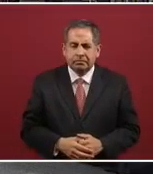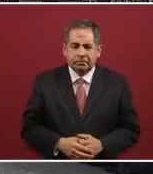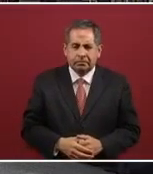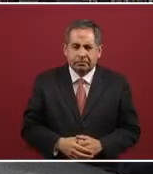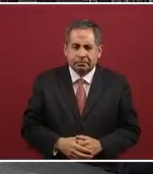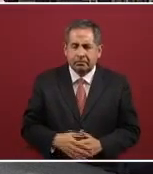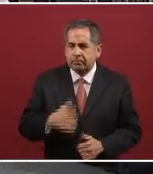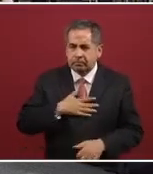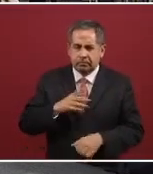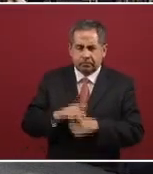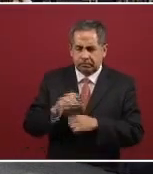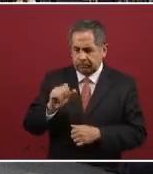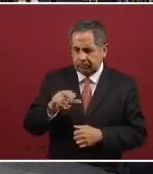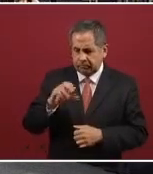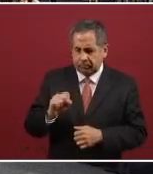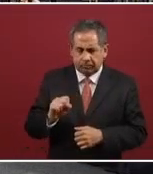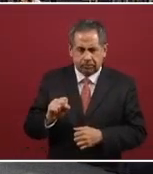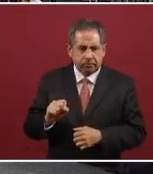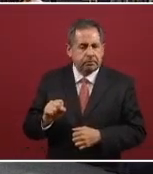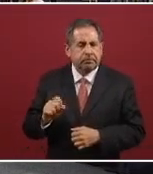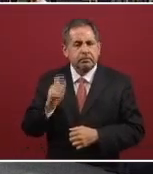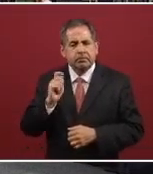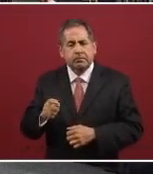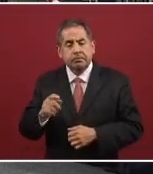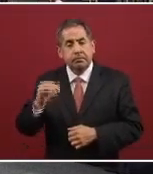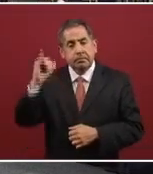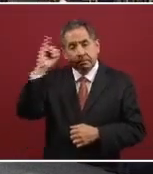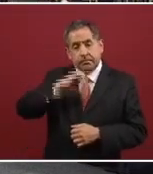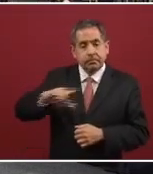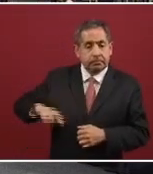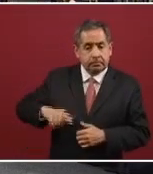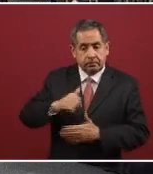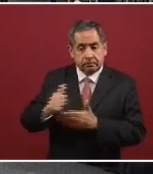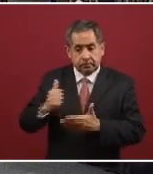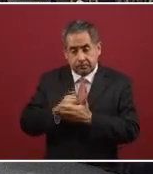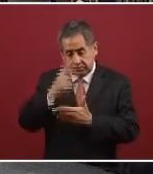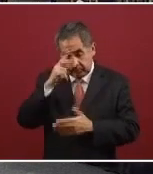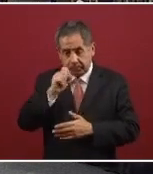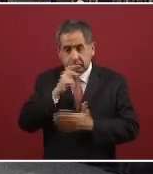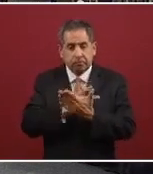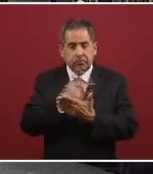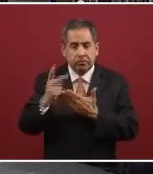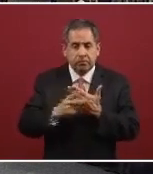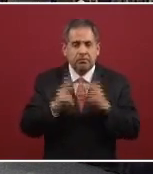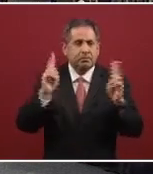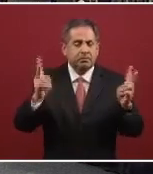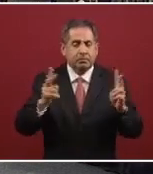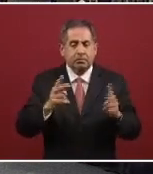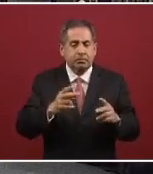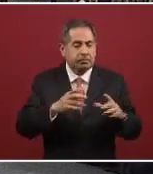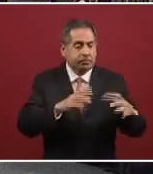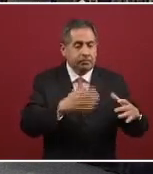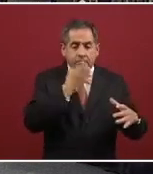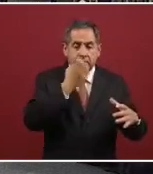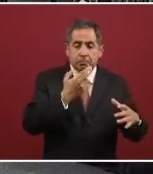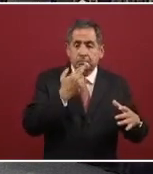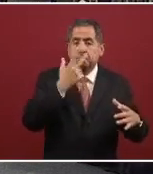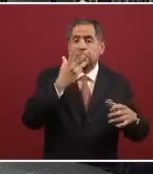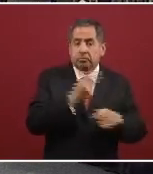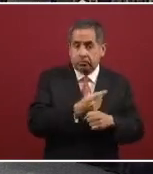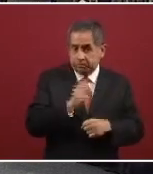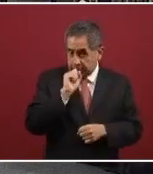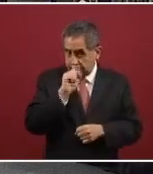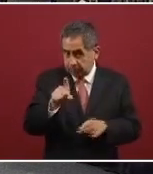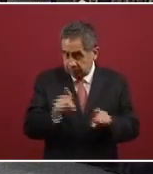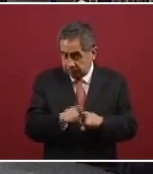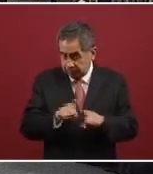Buen día, Carlos Guzmán de ABA Noticias. La jefa de gobierno de la Ciudad de México aplica un programa que se llama Mejor Escuela. Es muy similar a lo que